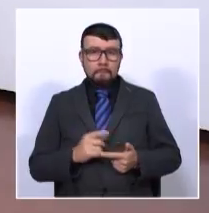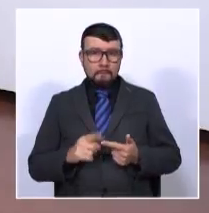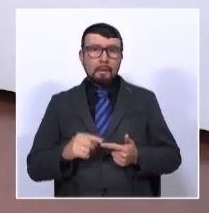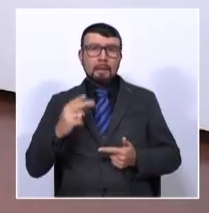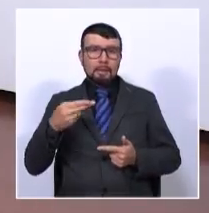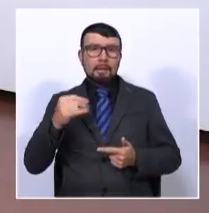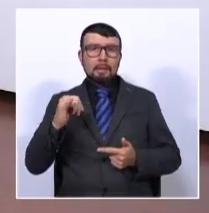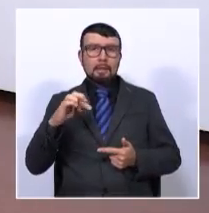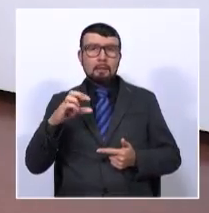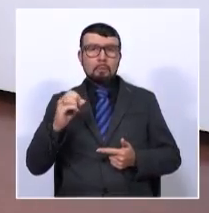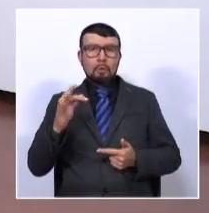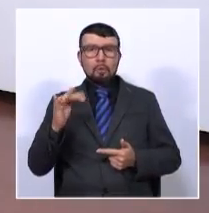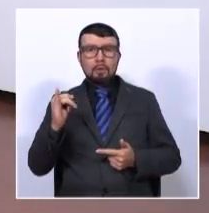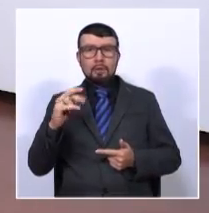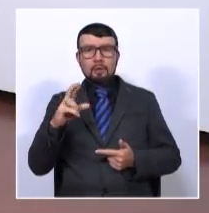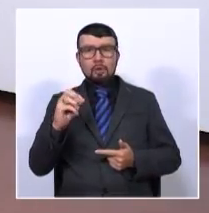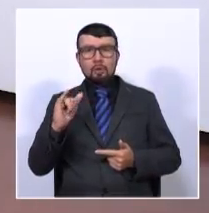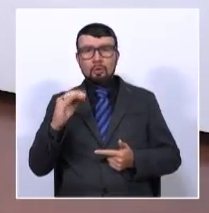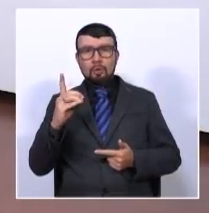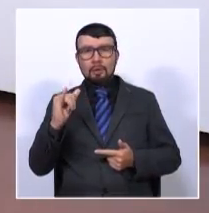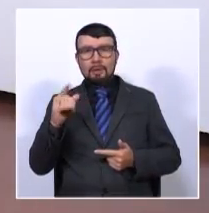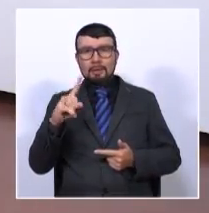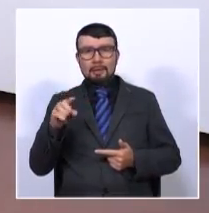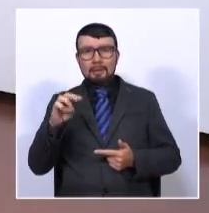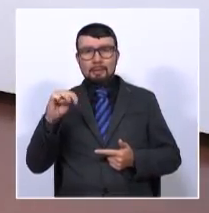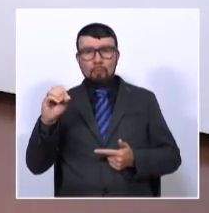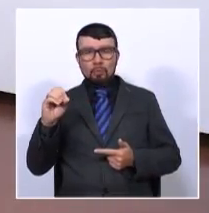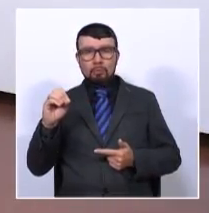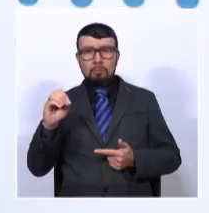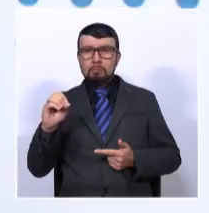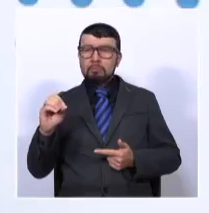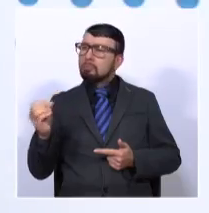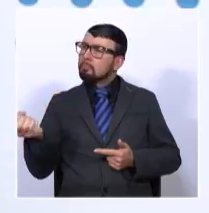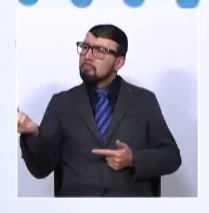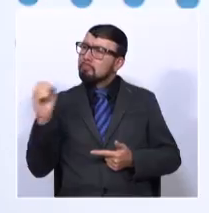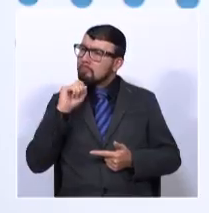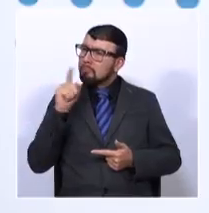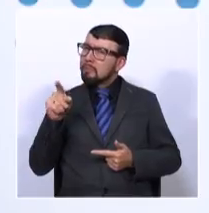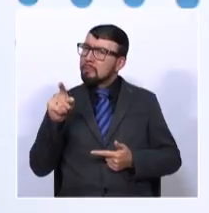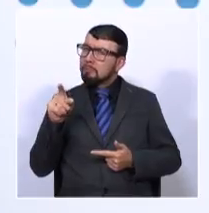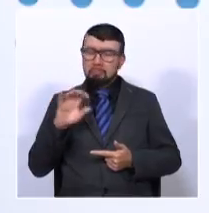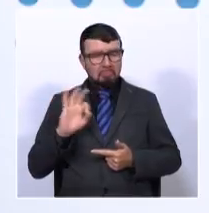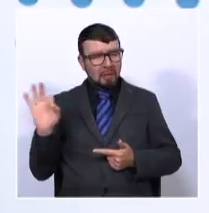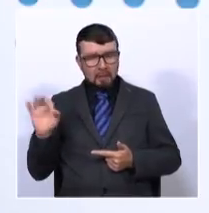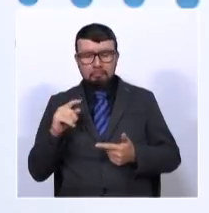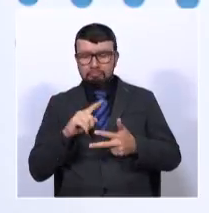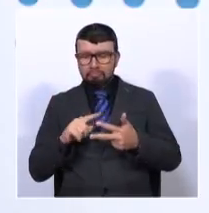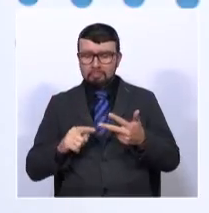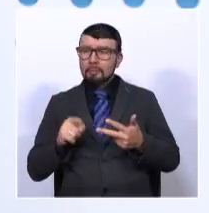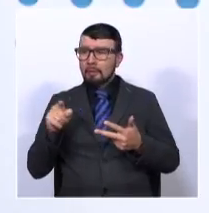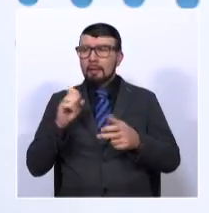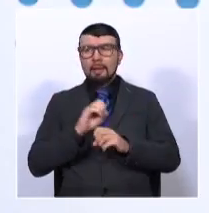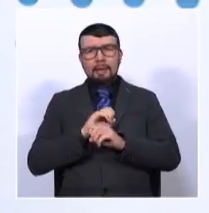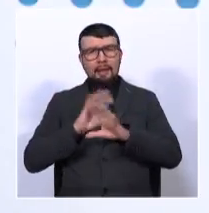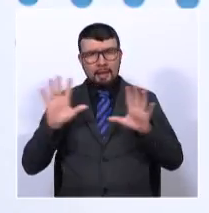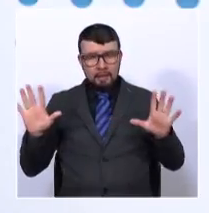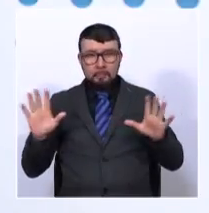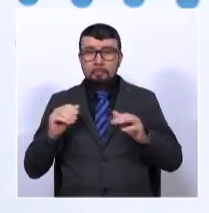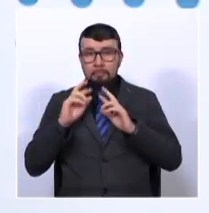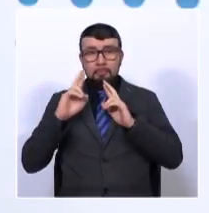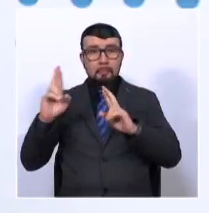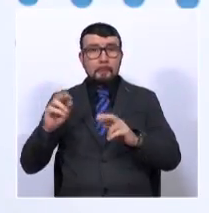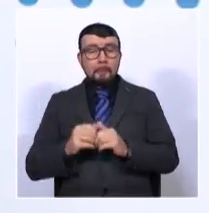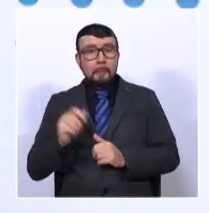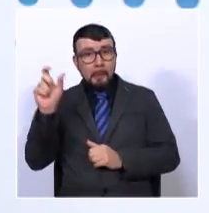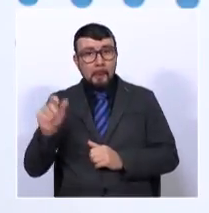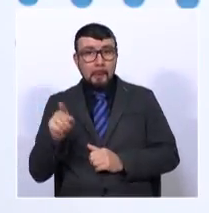hipotiroidismo, mejor dicho. Bueno, Valeni, ¿alguna otra pregunta? No, ya bueno, pienso muchas que gracias está muy claro. Sí, es una pacientica